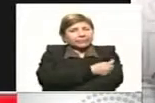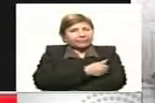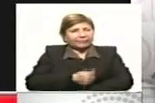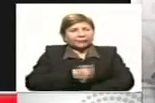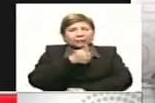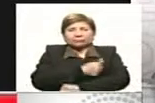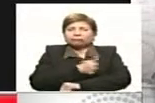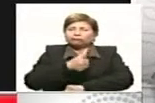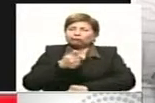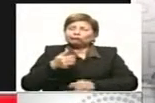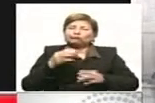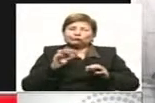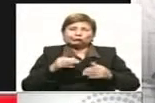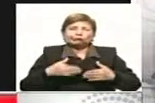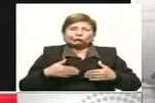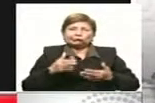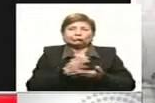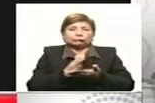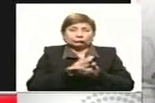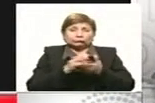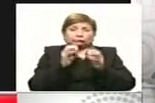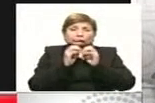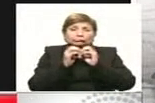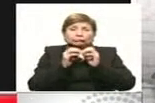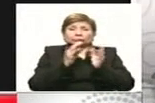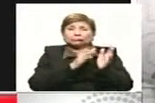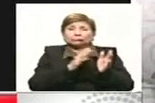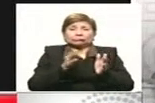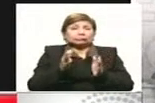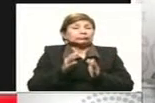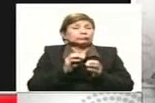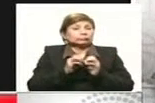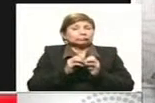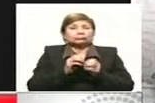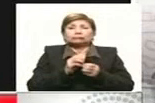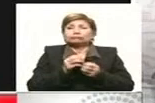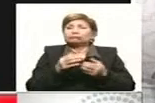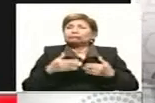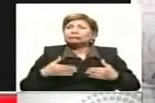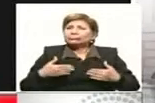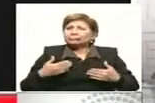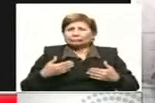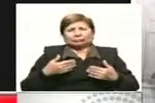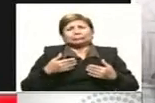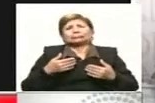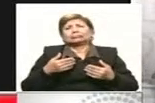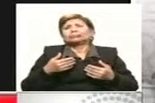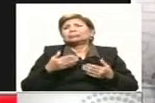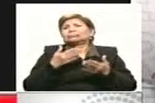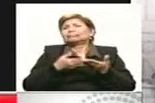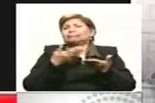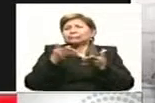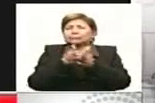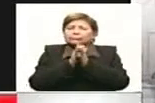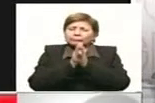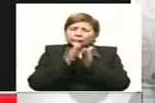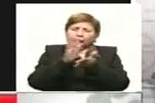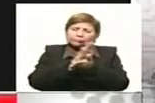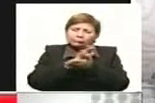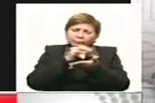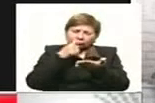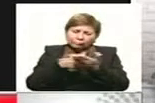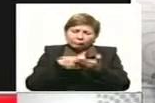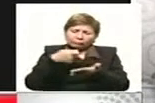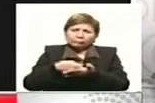forman parte de esta reconstrucción, de este plan de reconstrucción, que puede seguir presentando sus solicitudes de